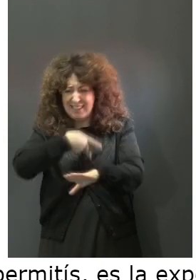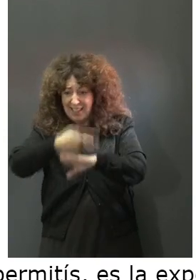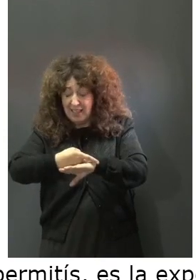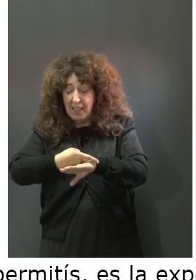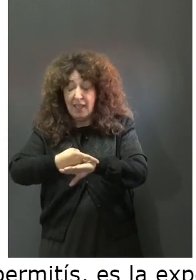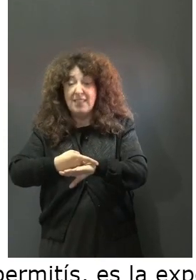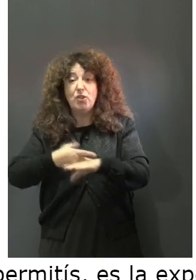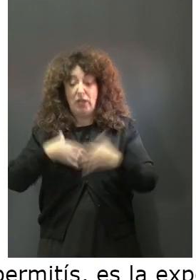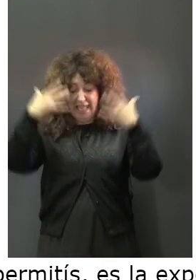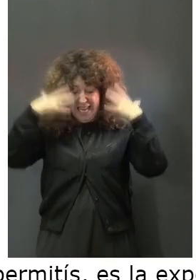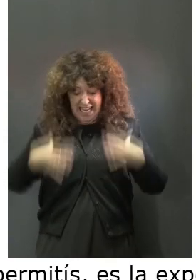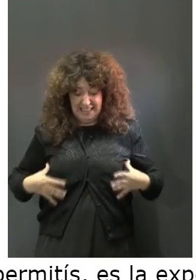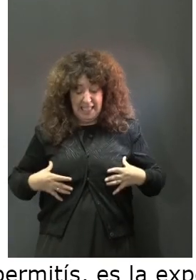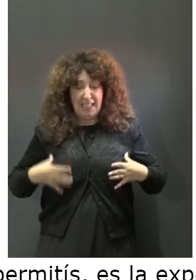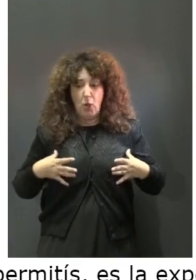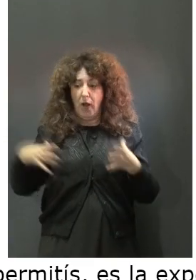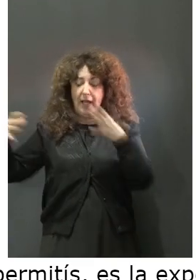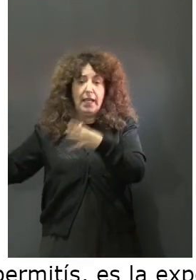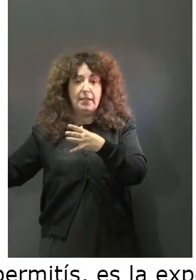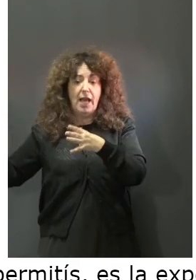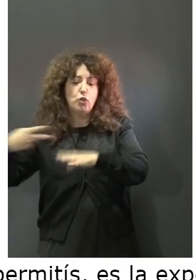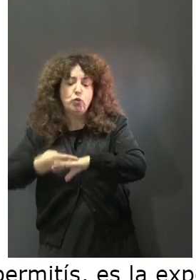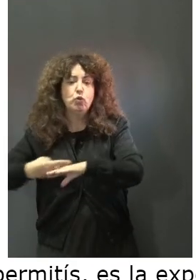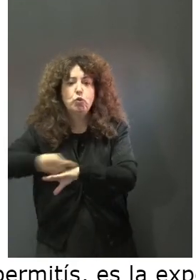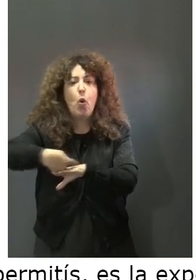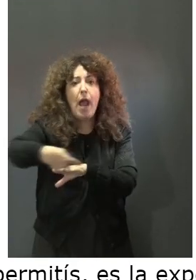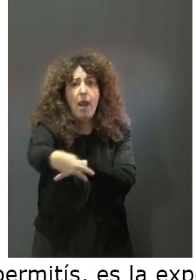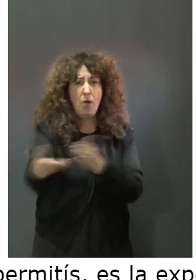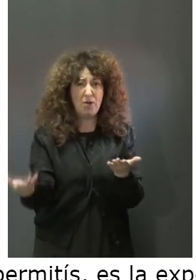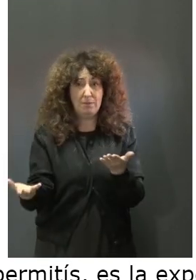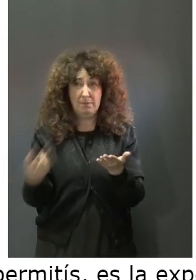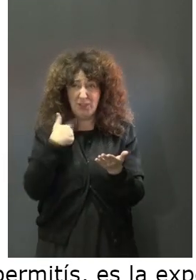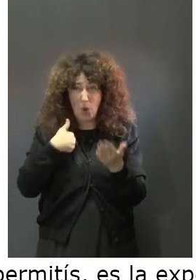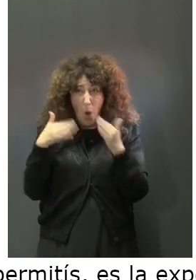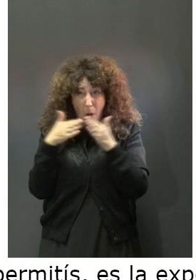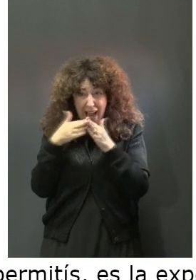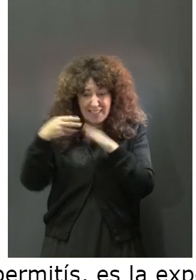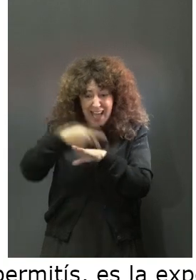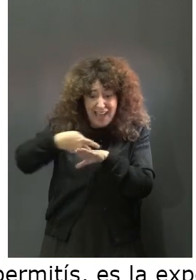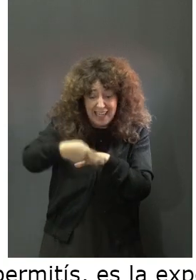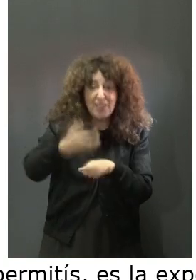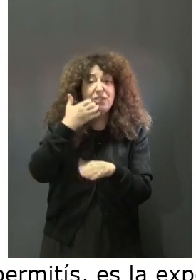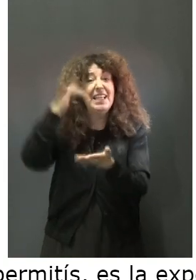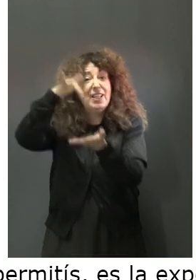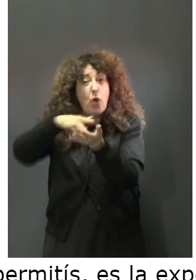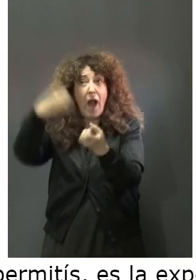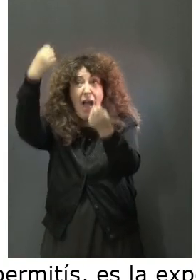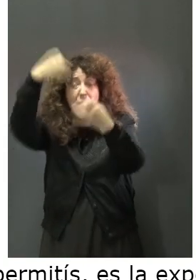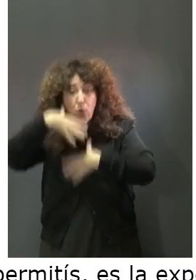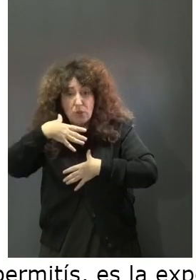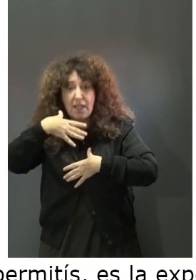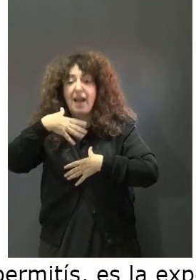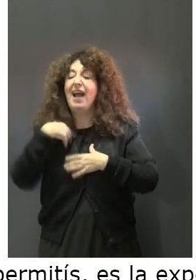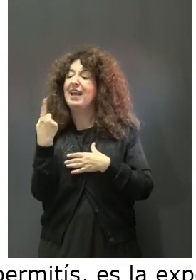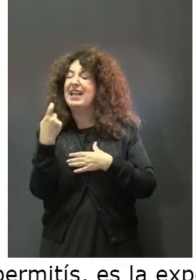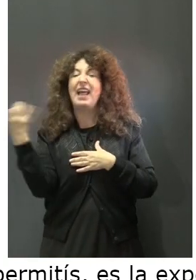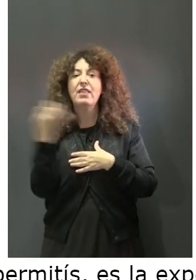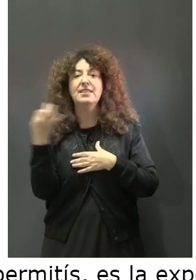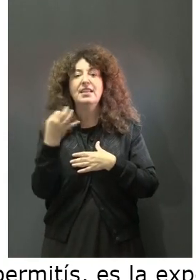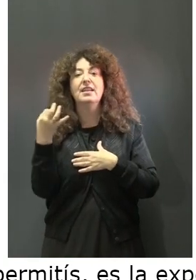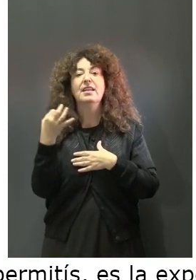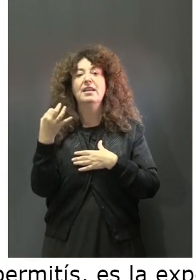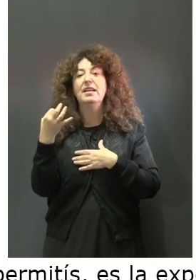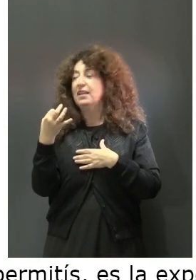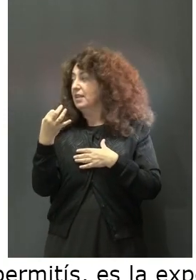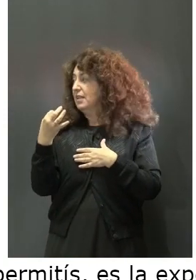el exoesqueleto, él se manejaba y me dijo, yo en mi casa recto. Y cuando me ducho, necesito no que esté la ducha en la